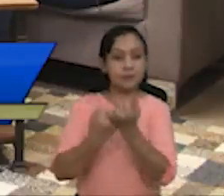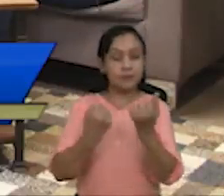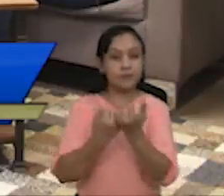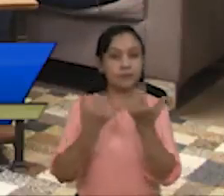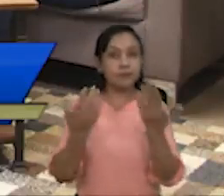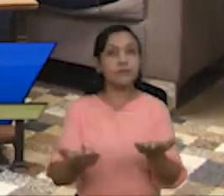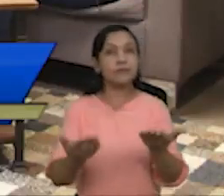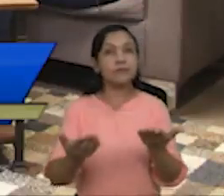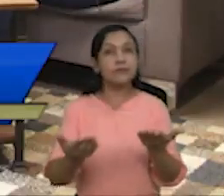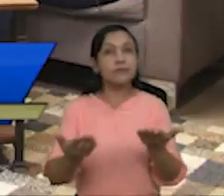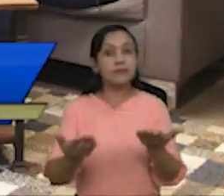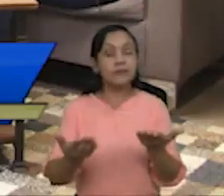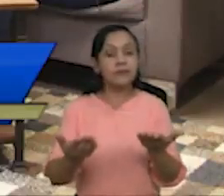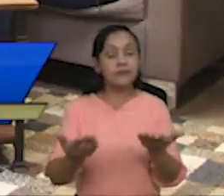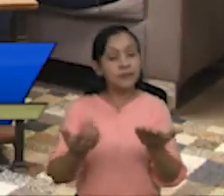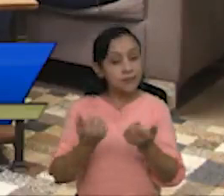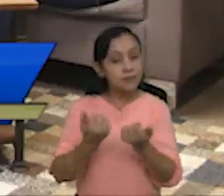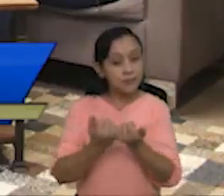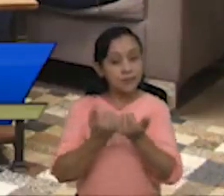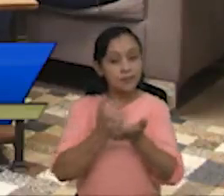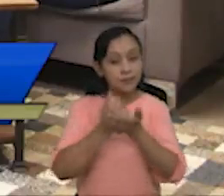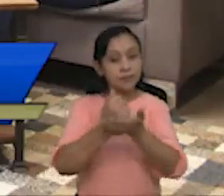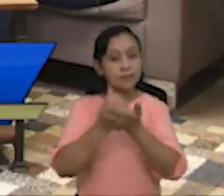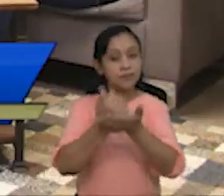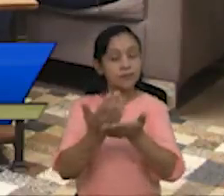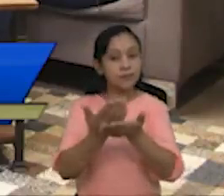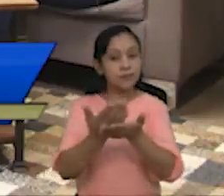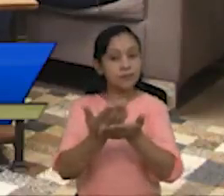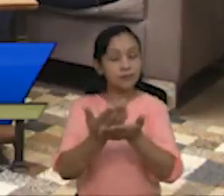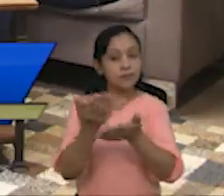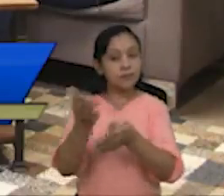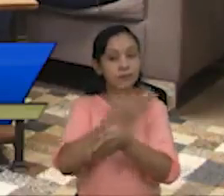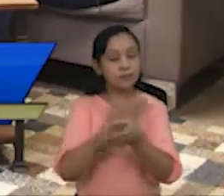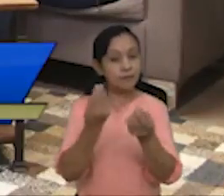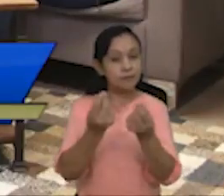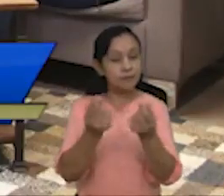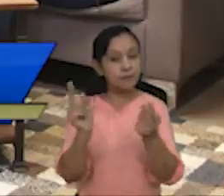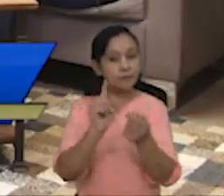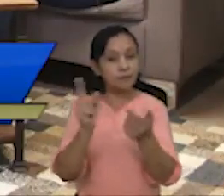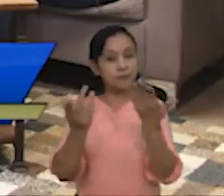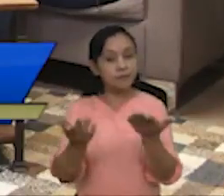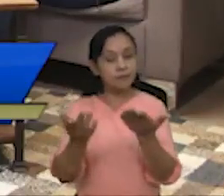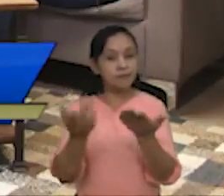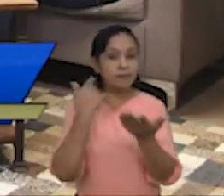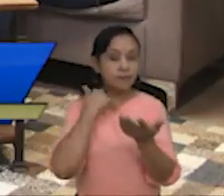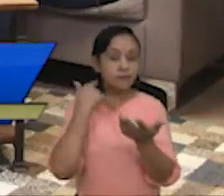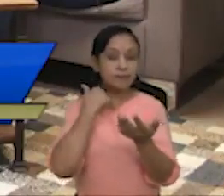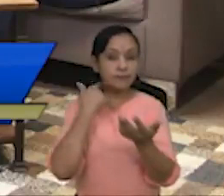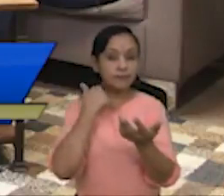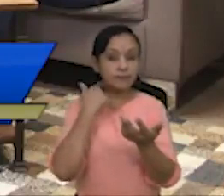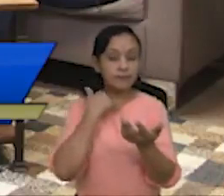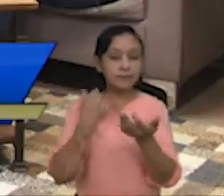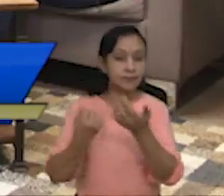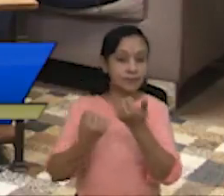pero si los mantienen constantemente significa que no le está fluyendo el dinero como ellos quisieran. Entonces ellos siempre tienen su margen